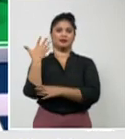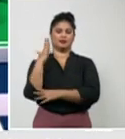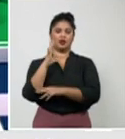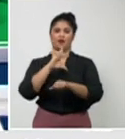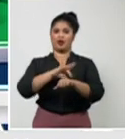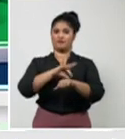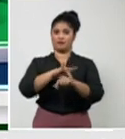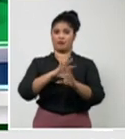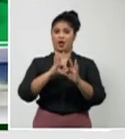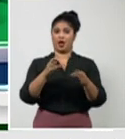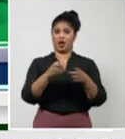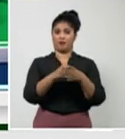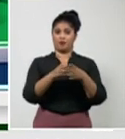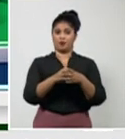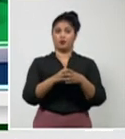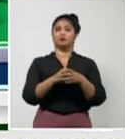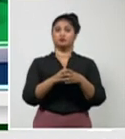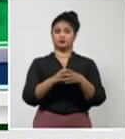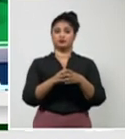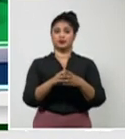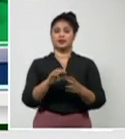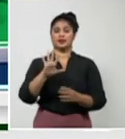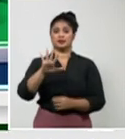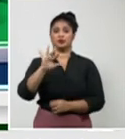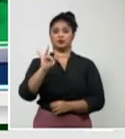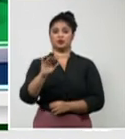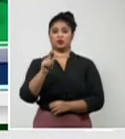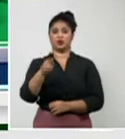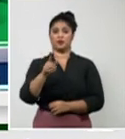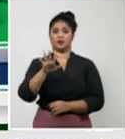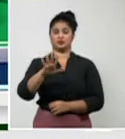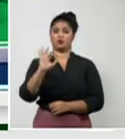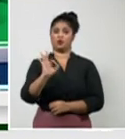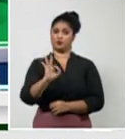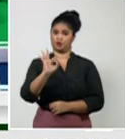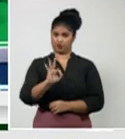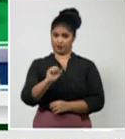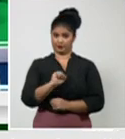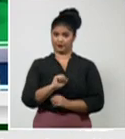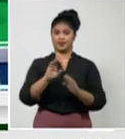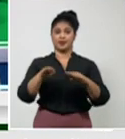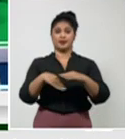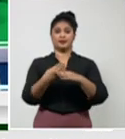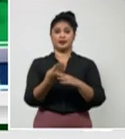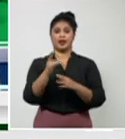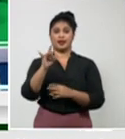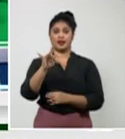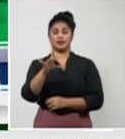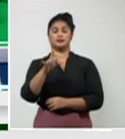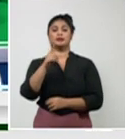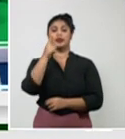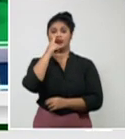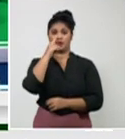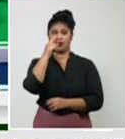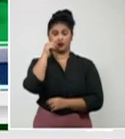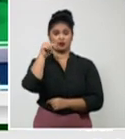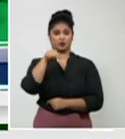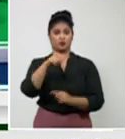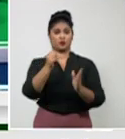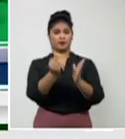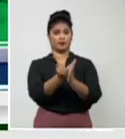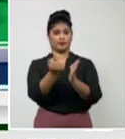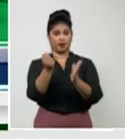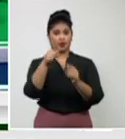57,5% desde el día 15 de noviembre, pues que se han diagnosticado en Cuba, pues ha estado vinculado